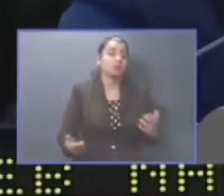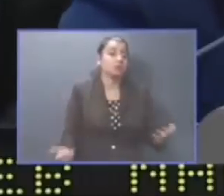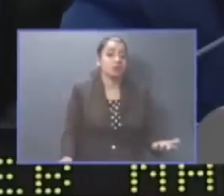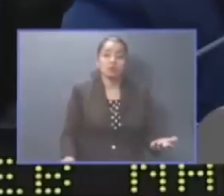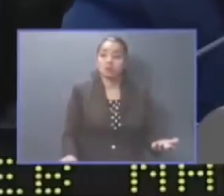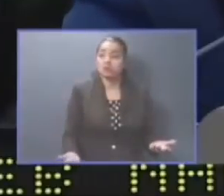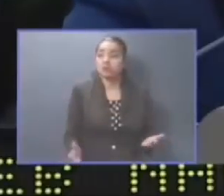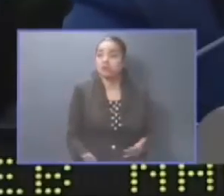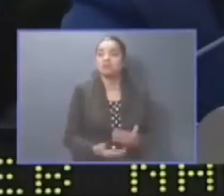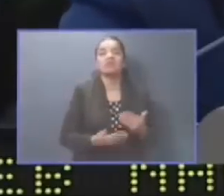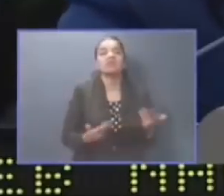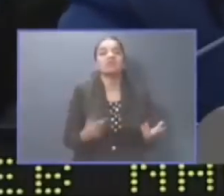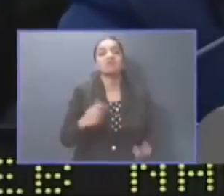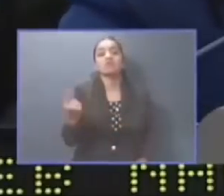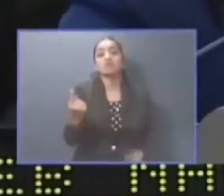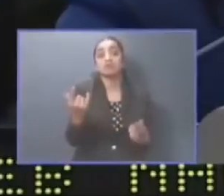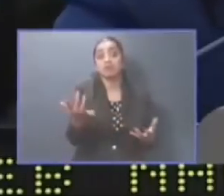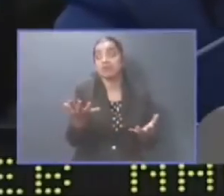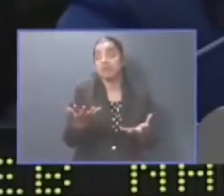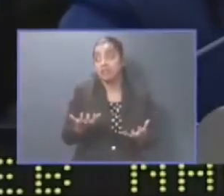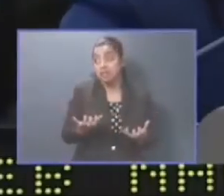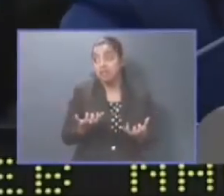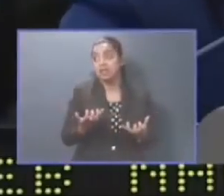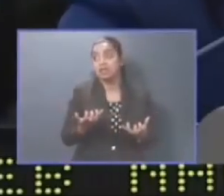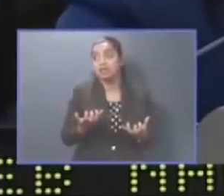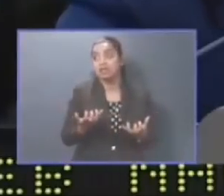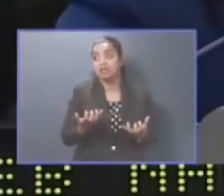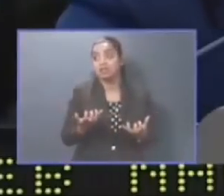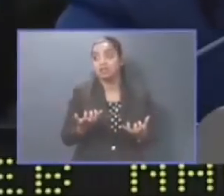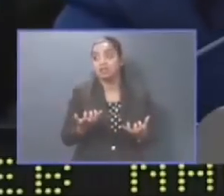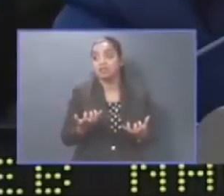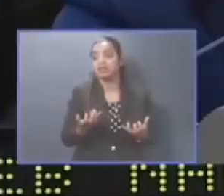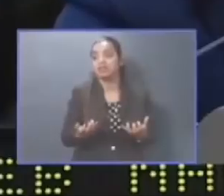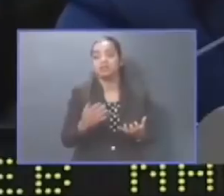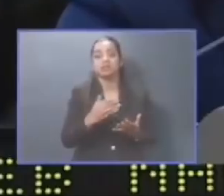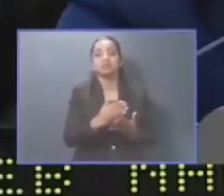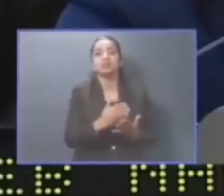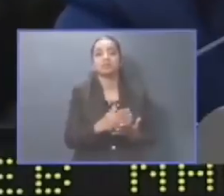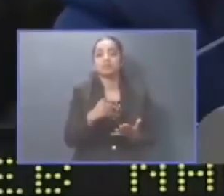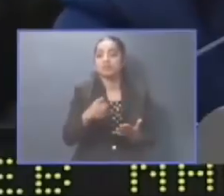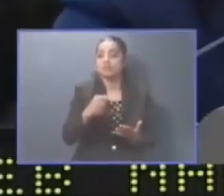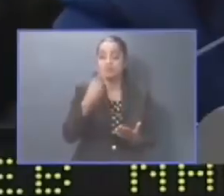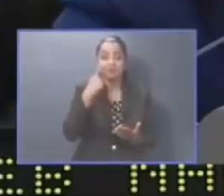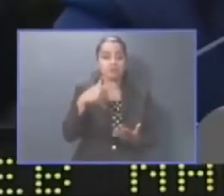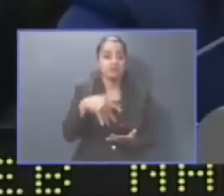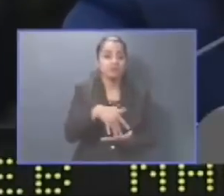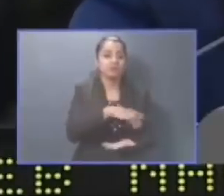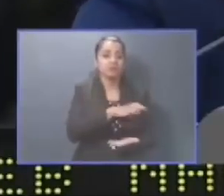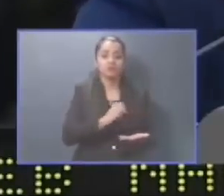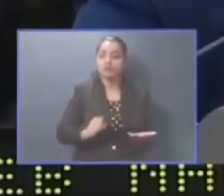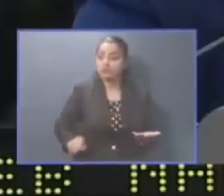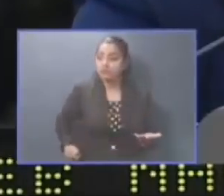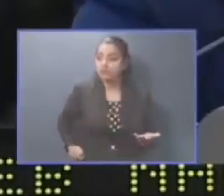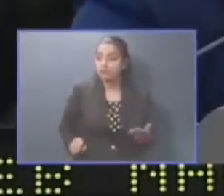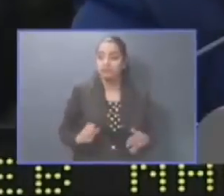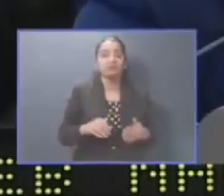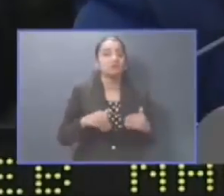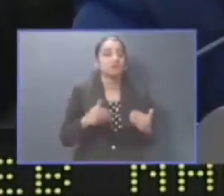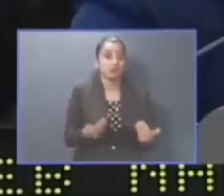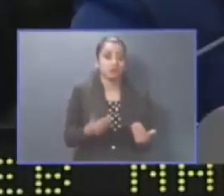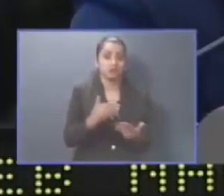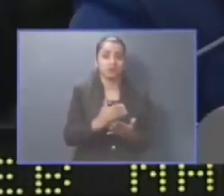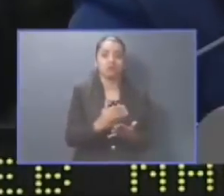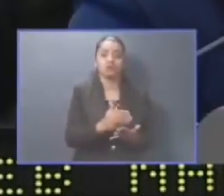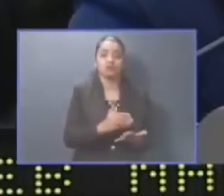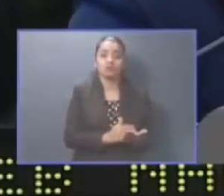otro, y quieren volver a proyectar esa imagen al pueblo salvadoreño como lo que siempre